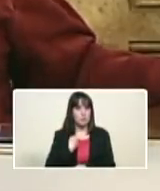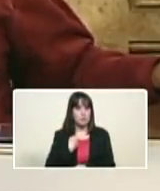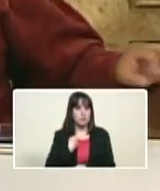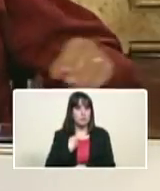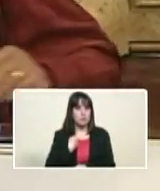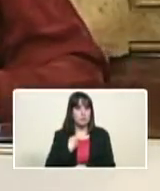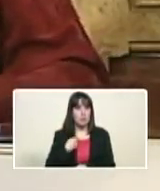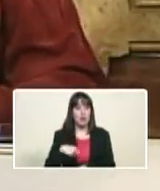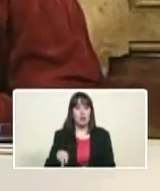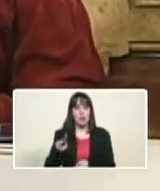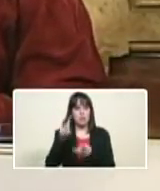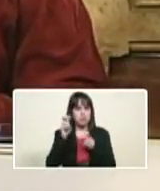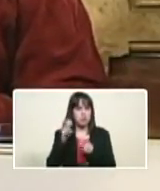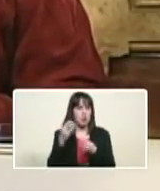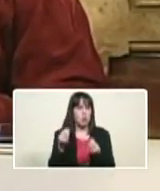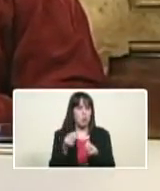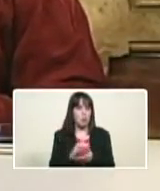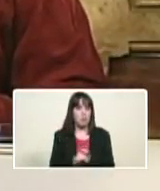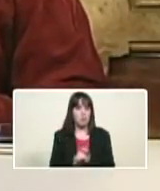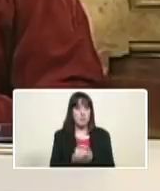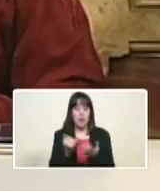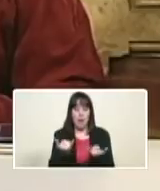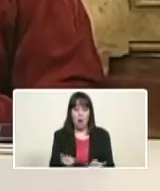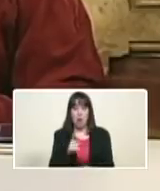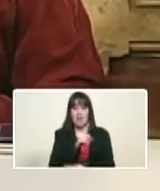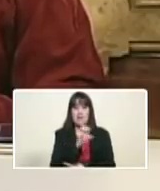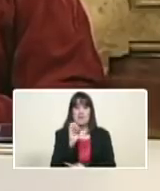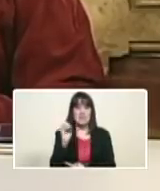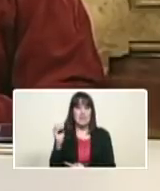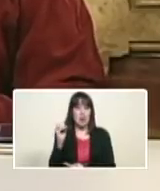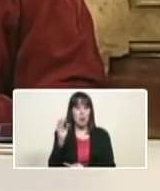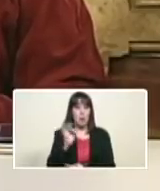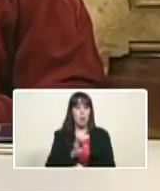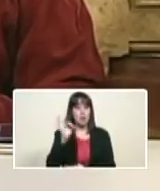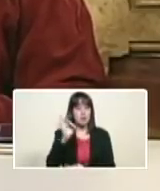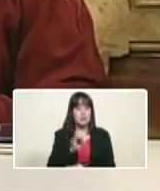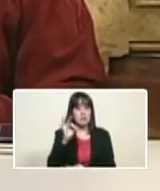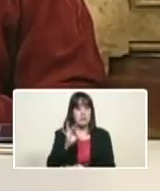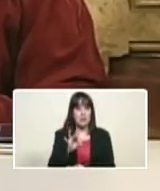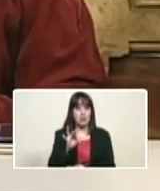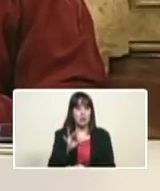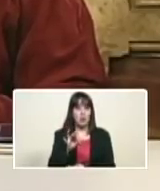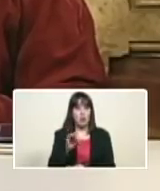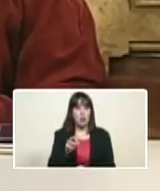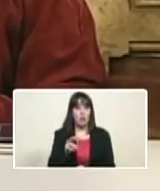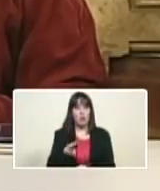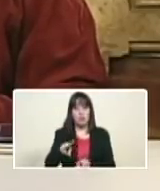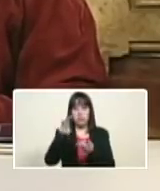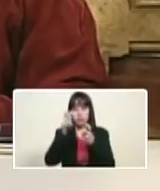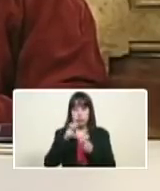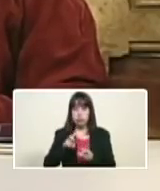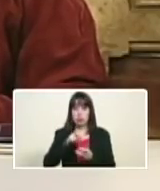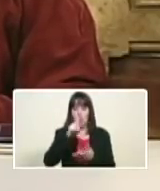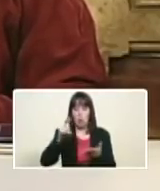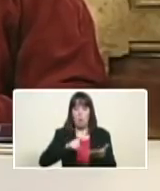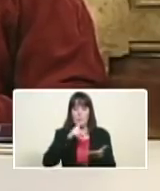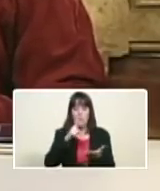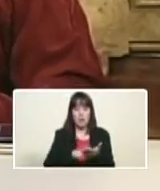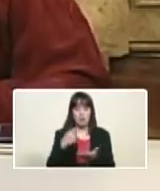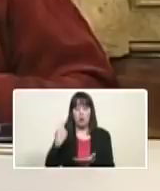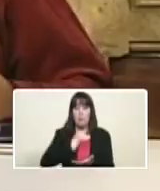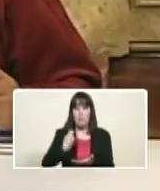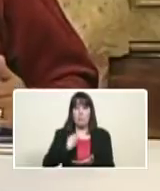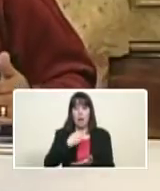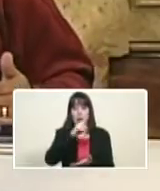Salarización de los ingresos. Hemos pasado a un 100% de salarización de los ingresos reales de los trabajadores.